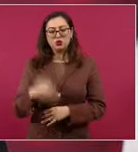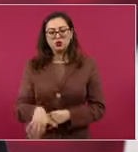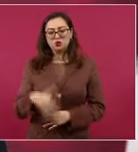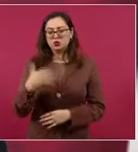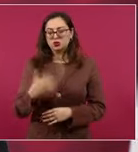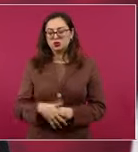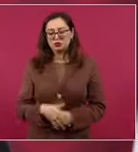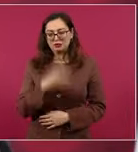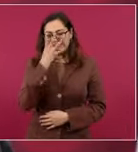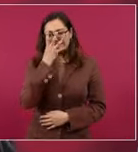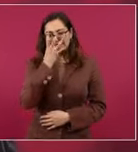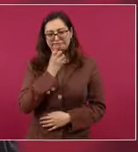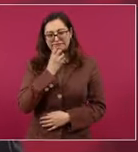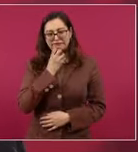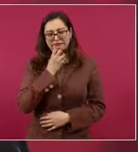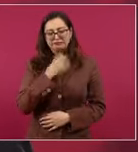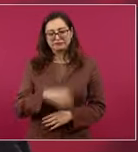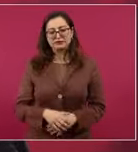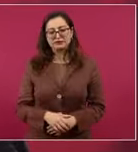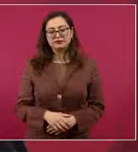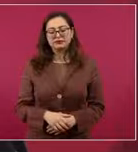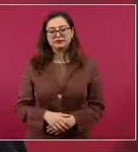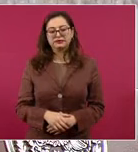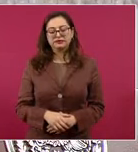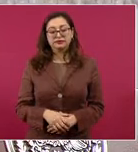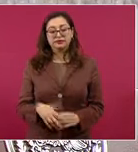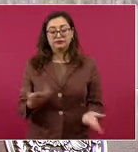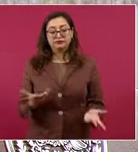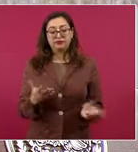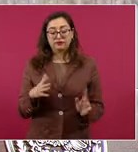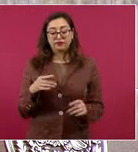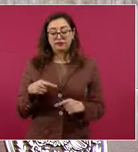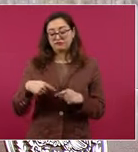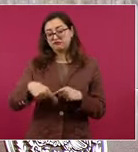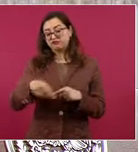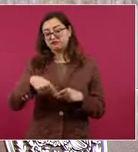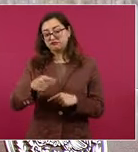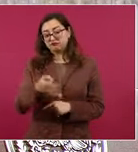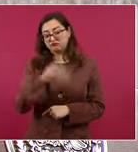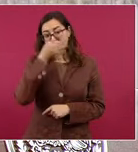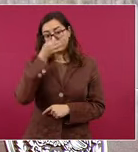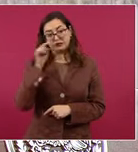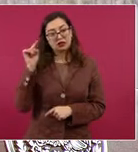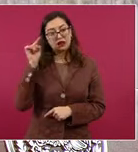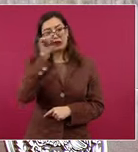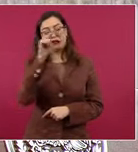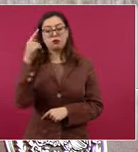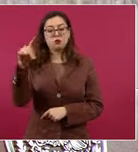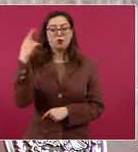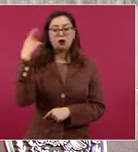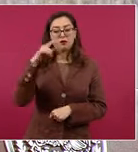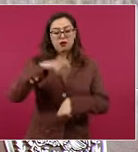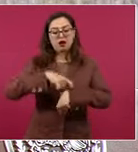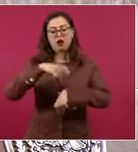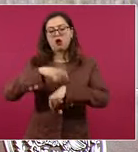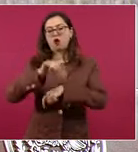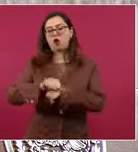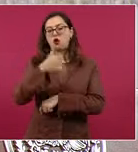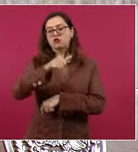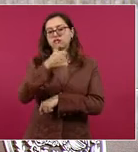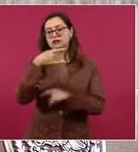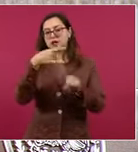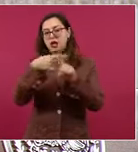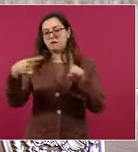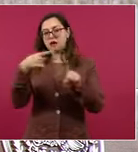reunirnos a las 11:30. Vamos a ir a Puebla a rendirle